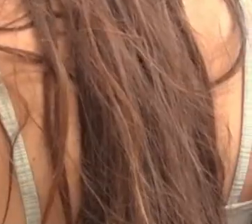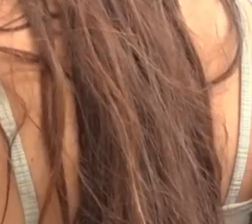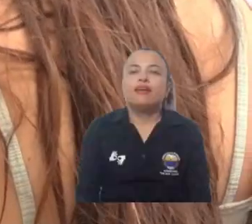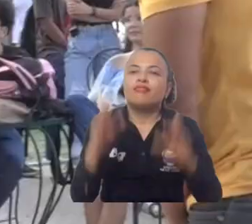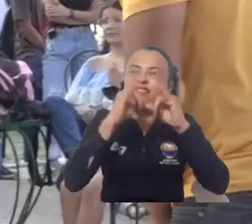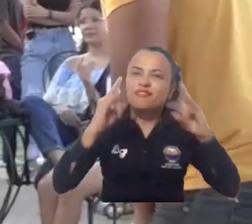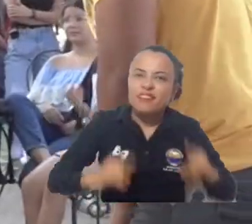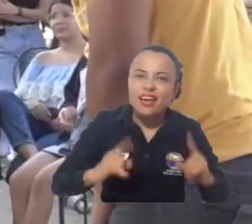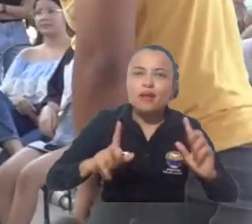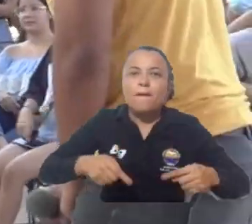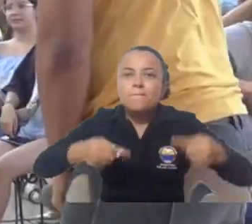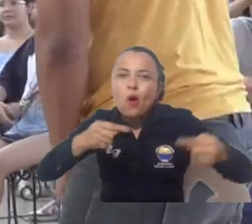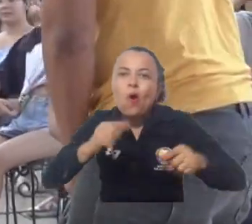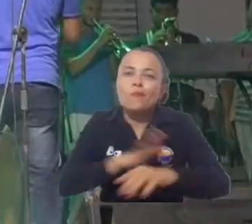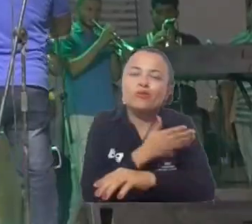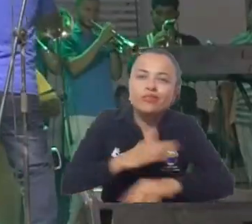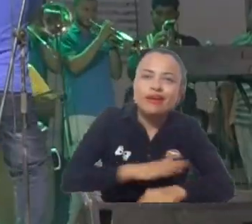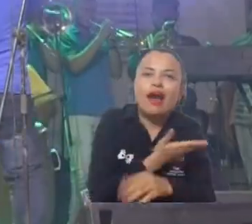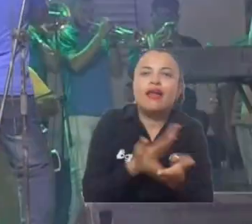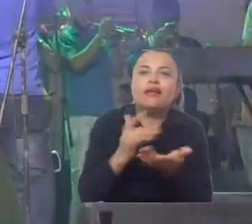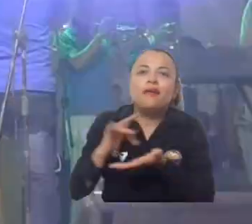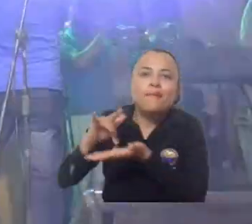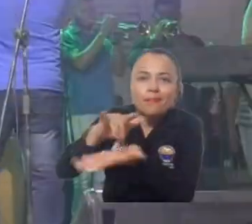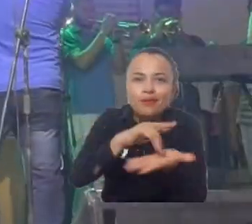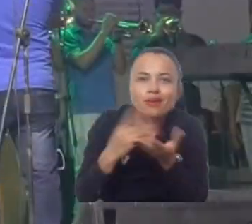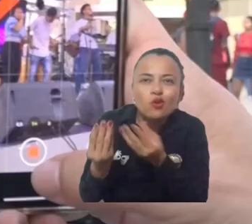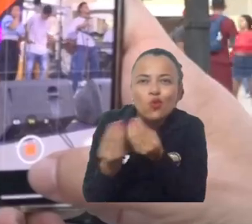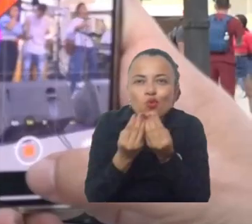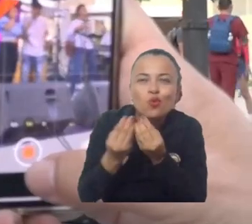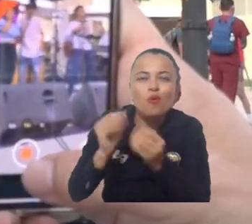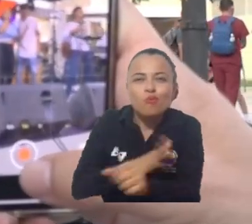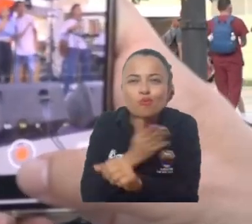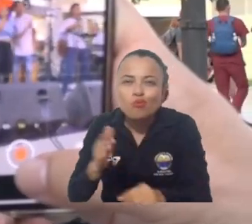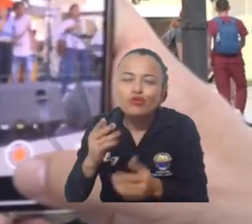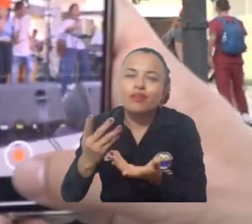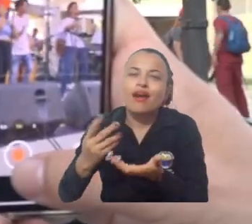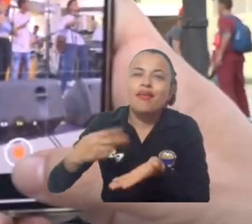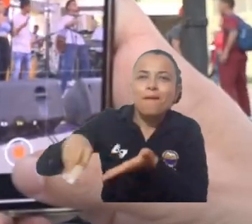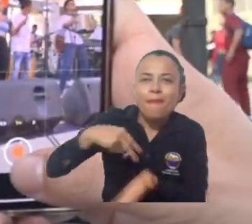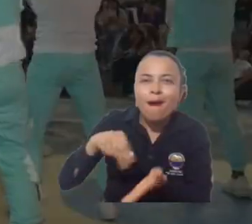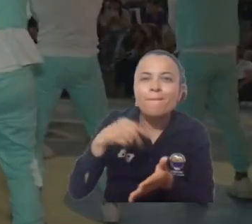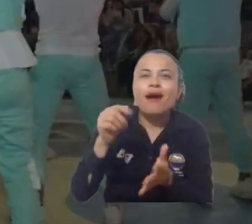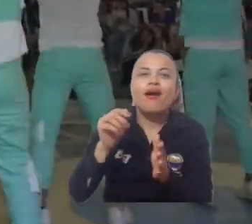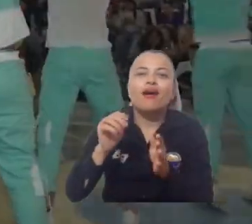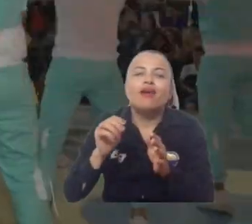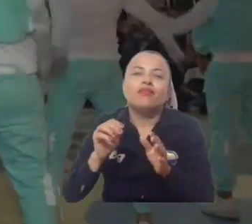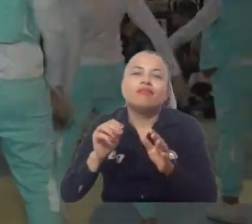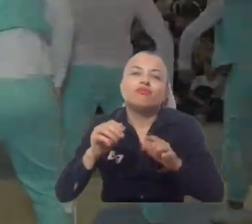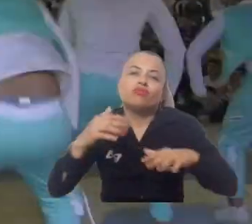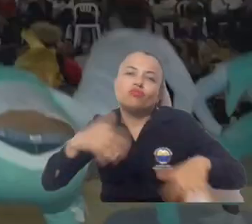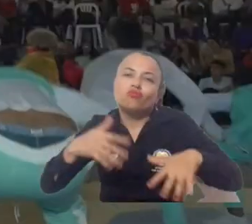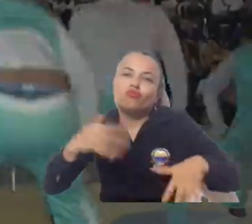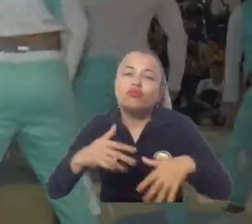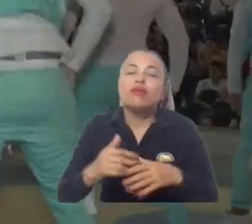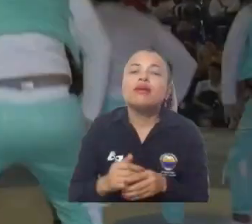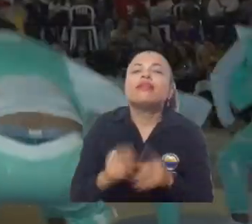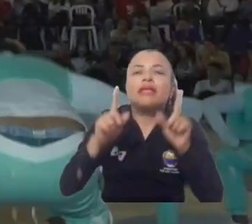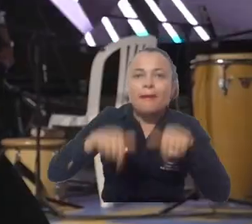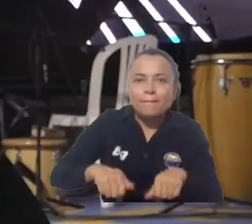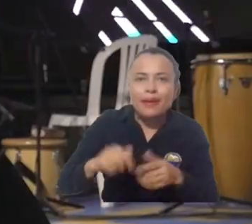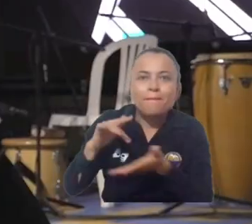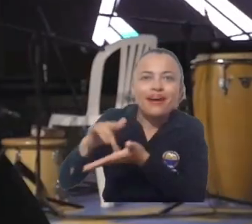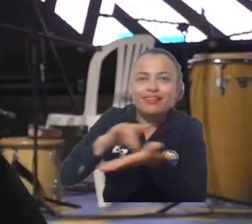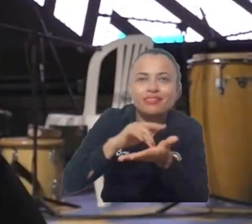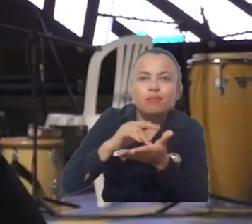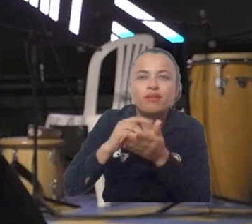ferias batallas musicales la presentación de los grupos fusión Orquesta Tropical y danza urbana y la participación del